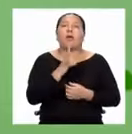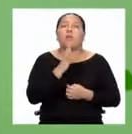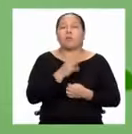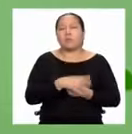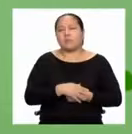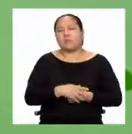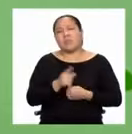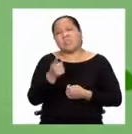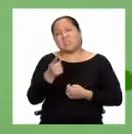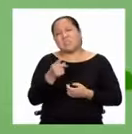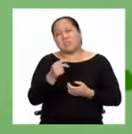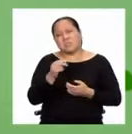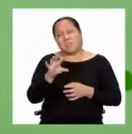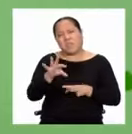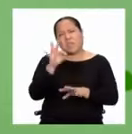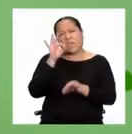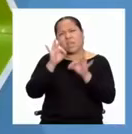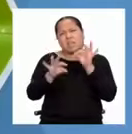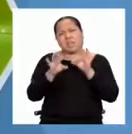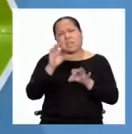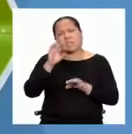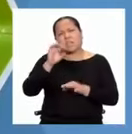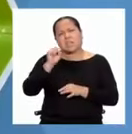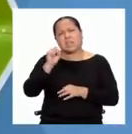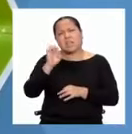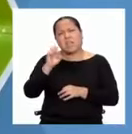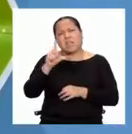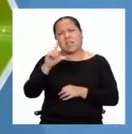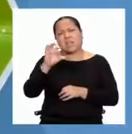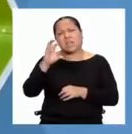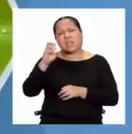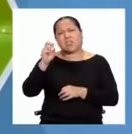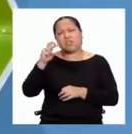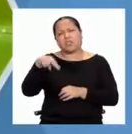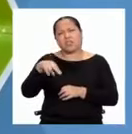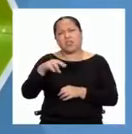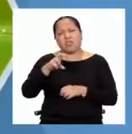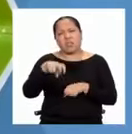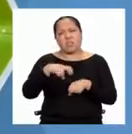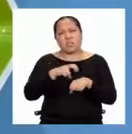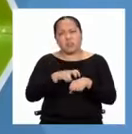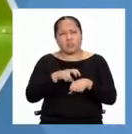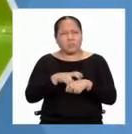selección natural es algo así como si la naturaleza estuviese